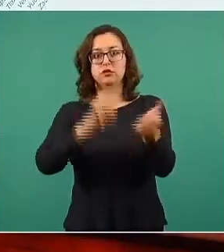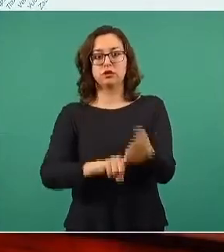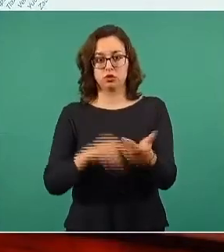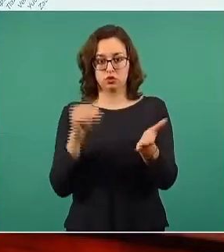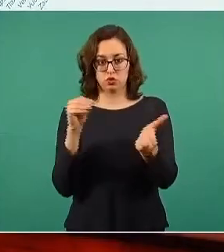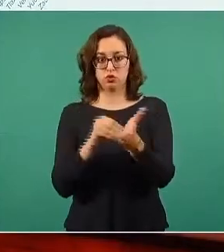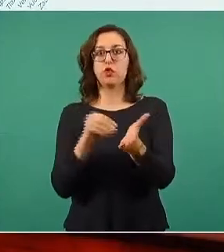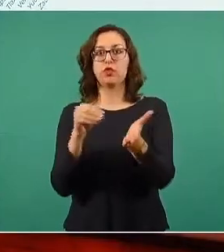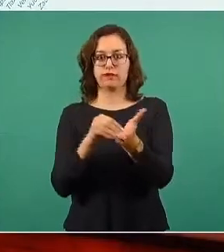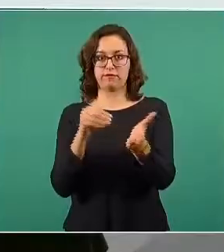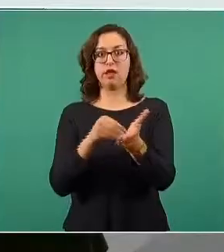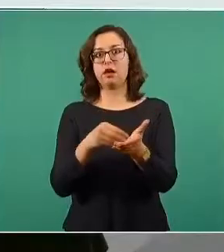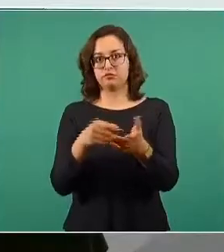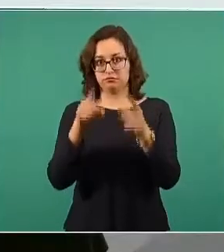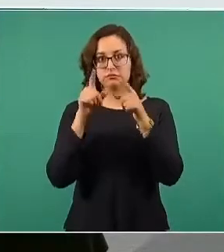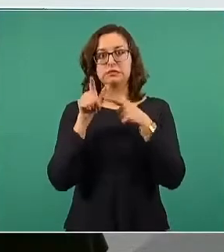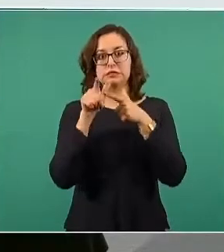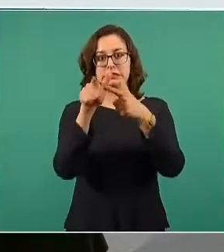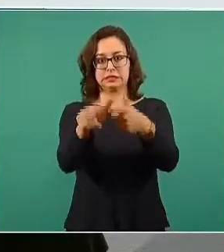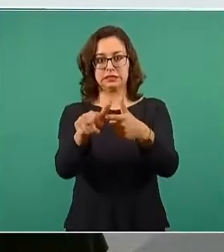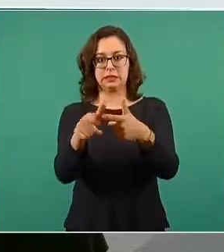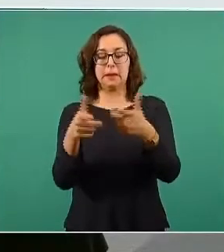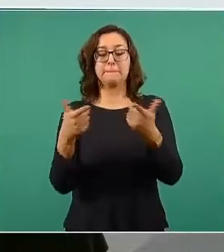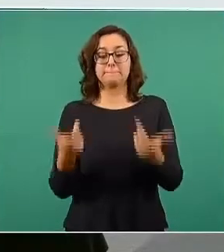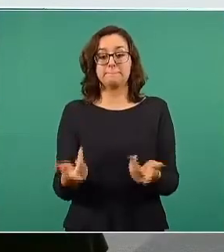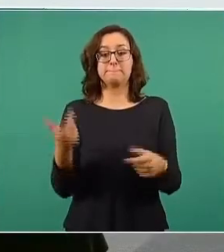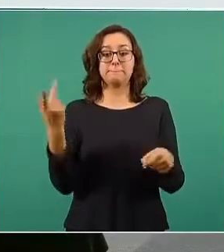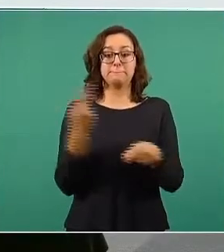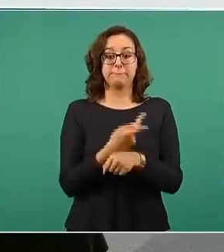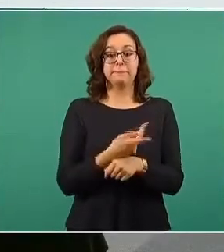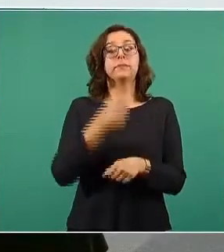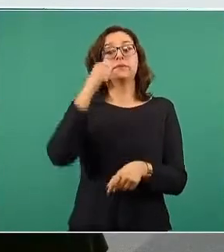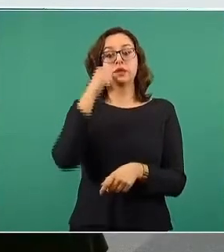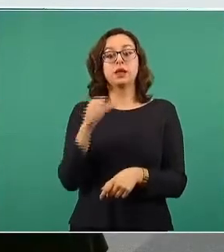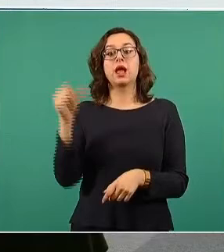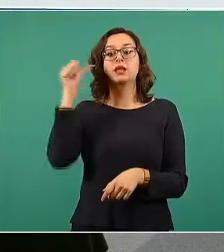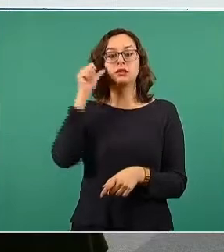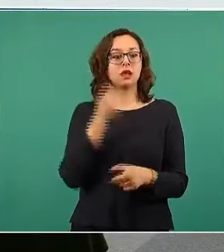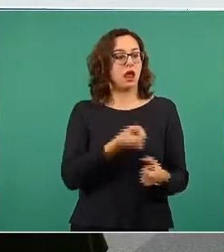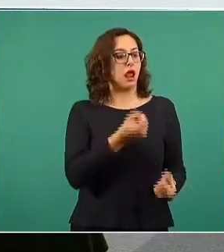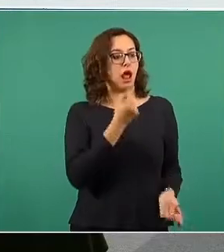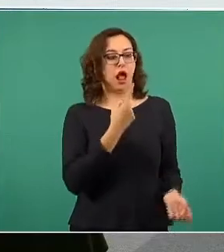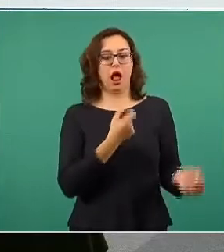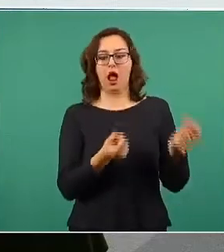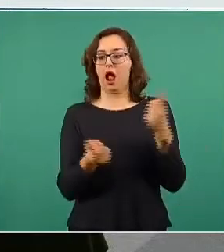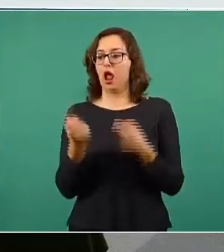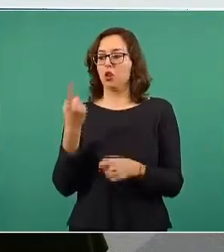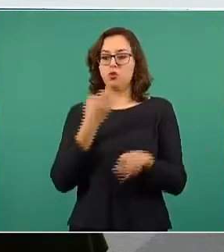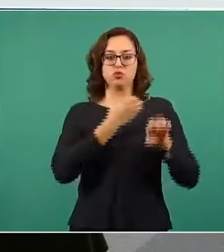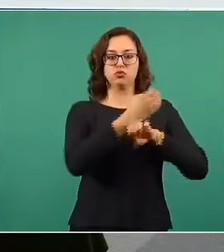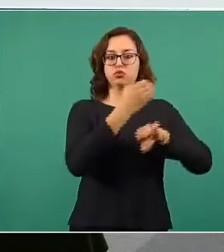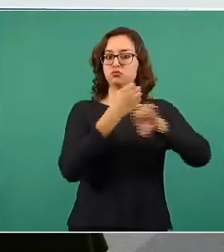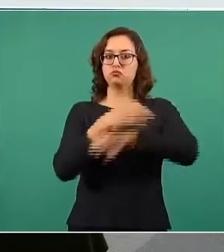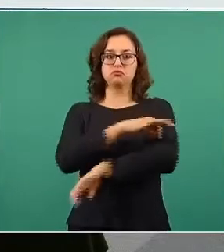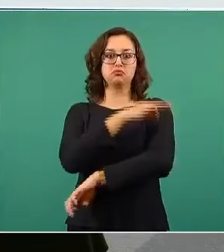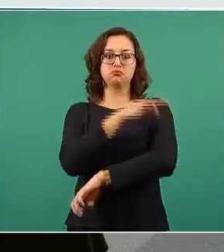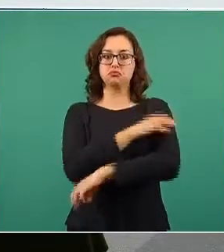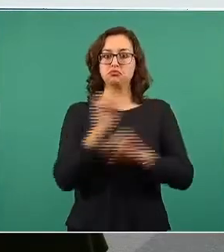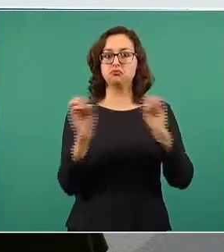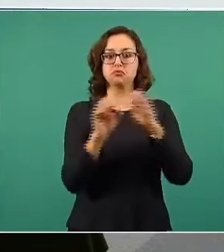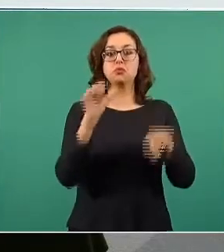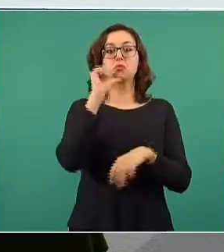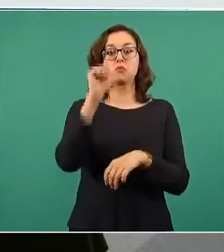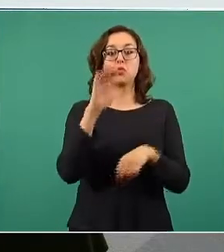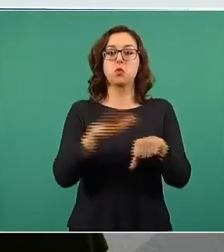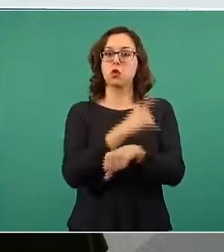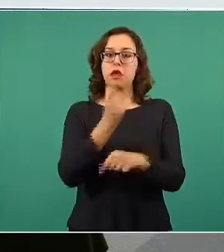La razón es esta: el día que aquí se muestra, que es el 7 de junio, ya se había completado la meta de vacunación